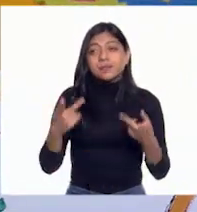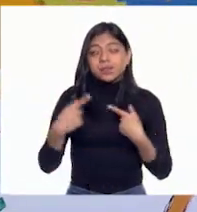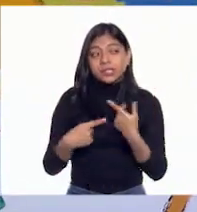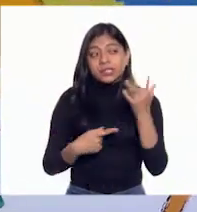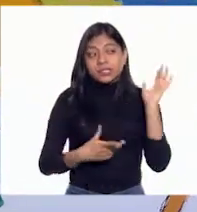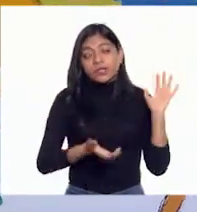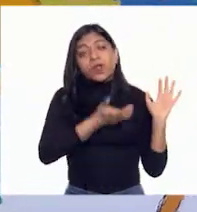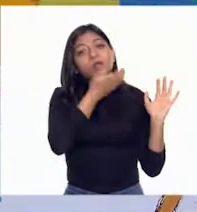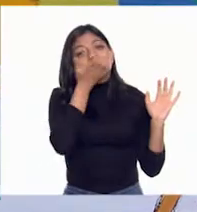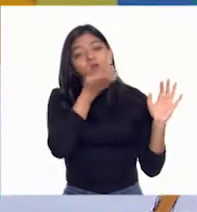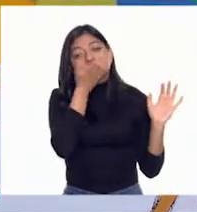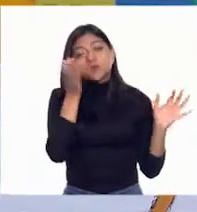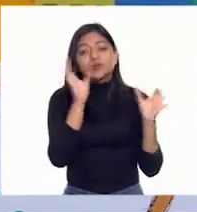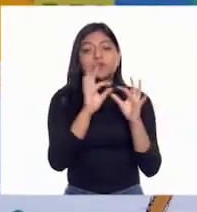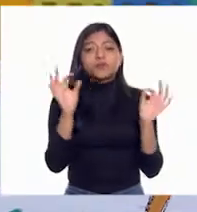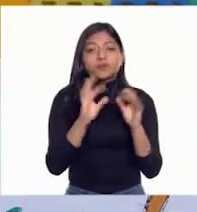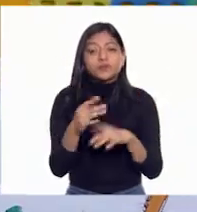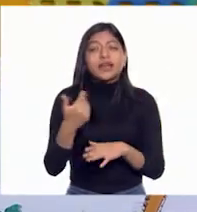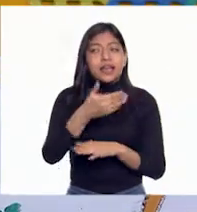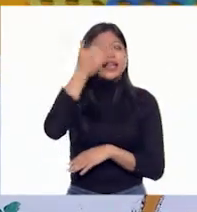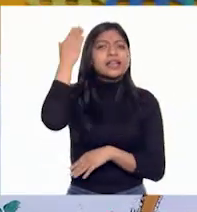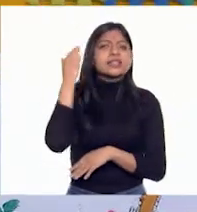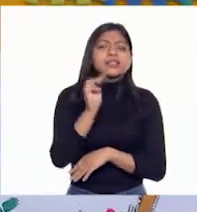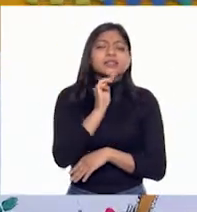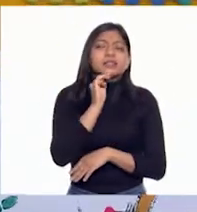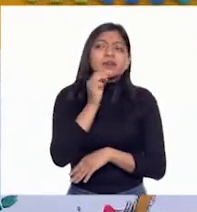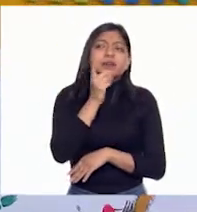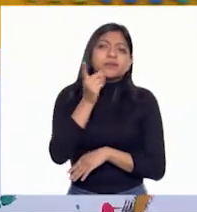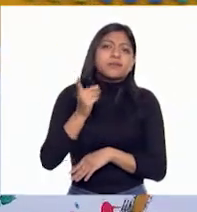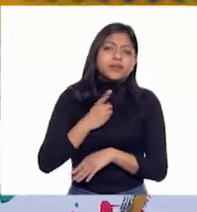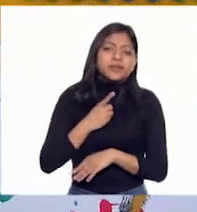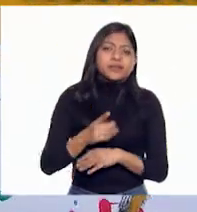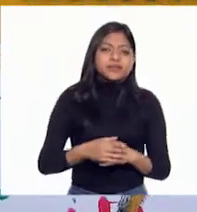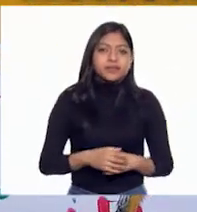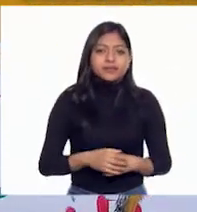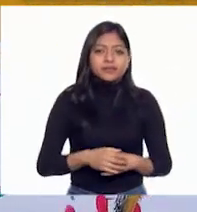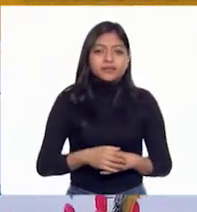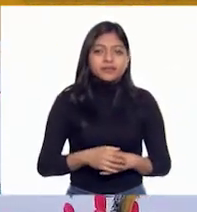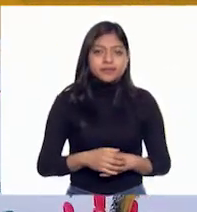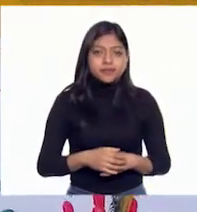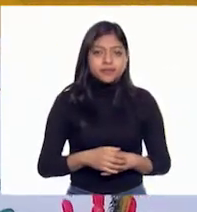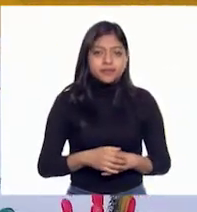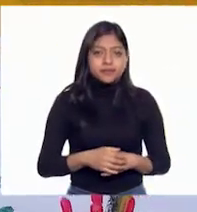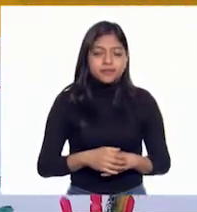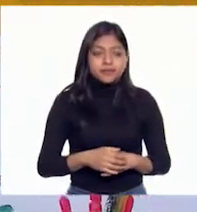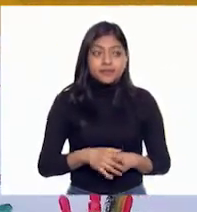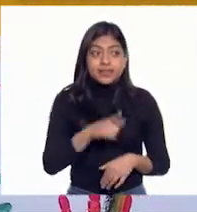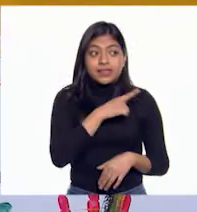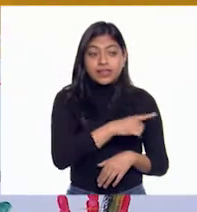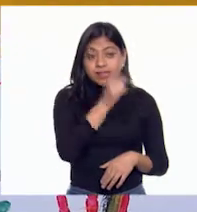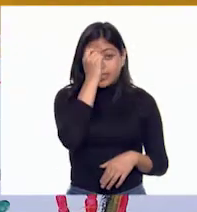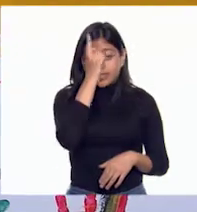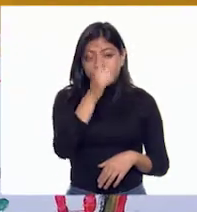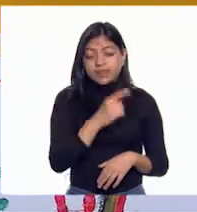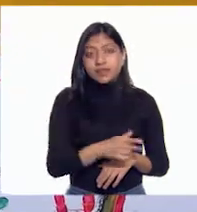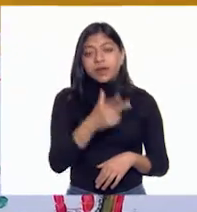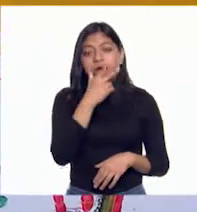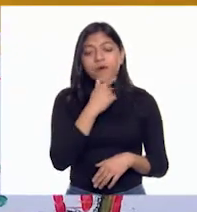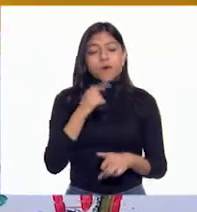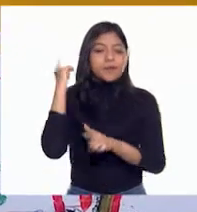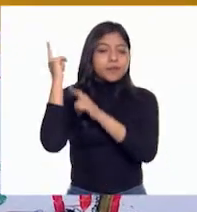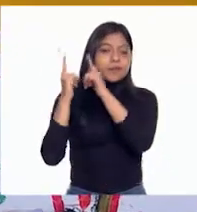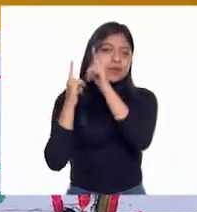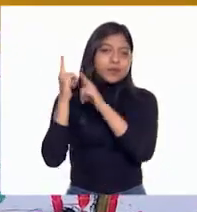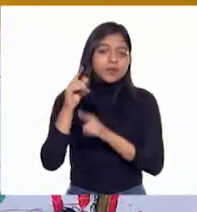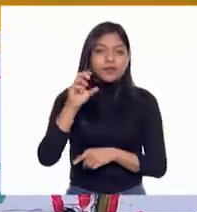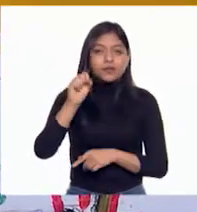mamá me dijo un día, y que según esto lo dijo un señor griego llamado Sócrates.